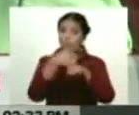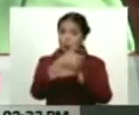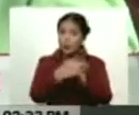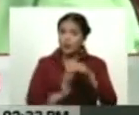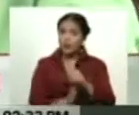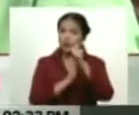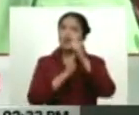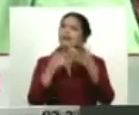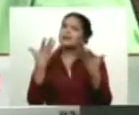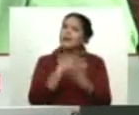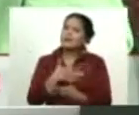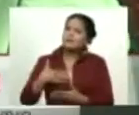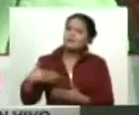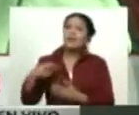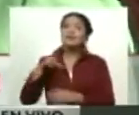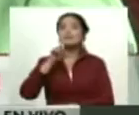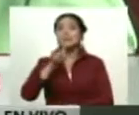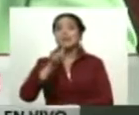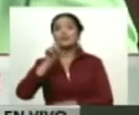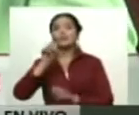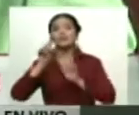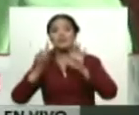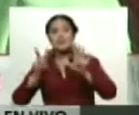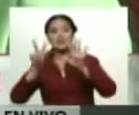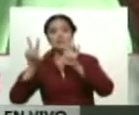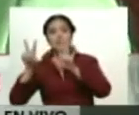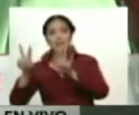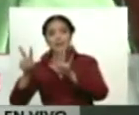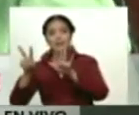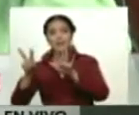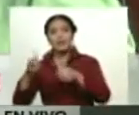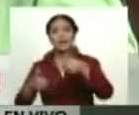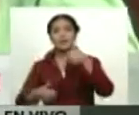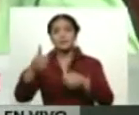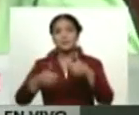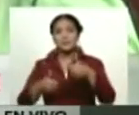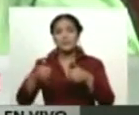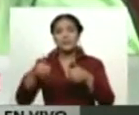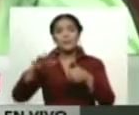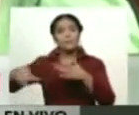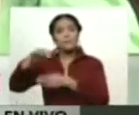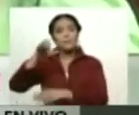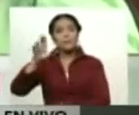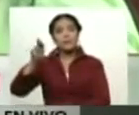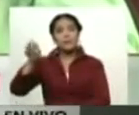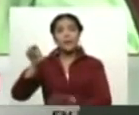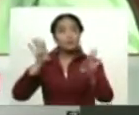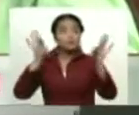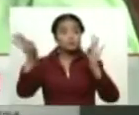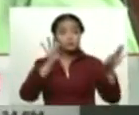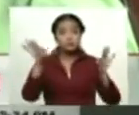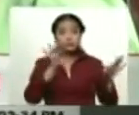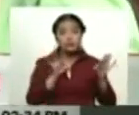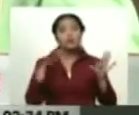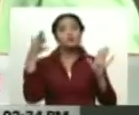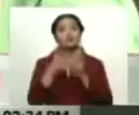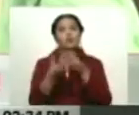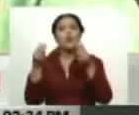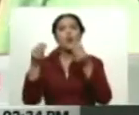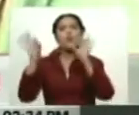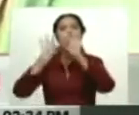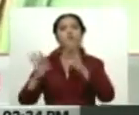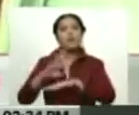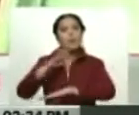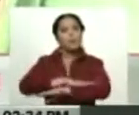¿qué espera de los 167 representantes del Poder Legislativo que serán electos en cuanto a su